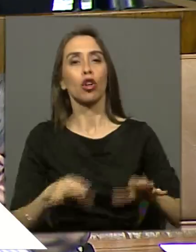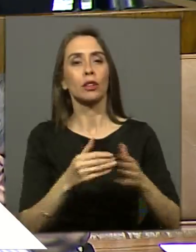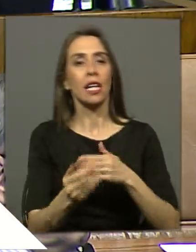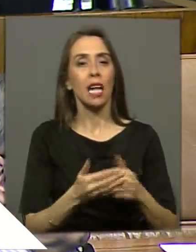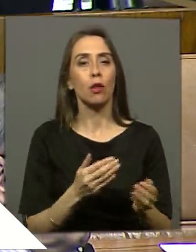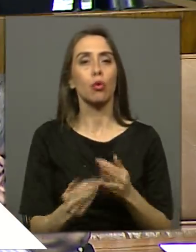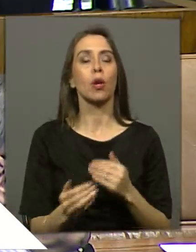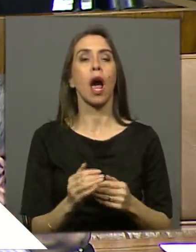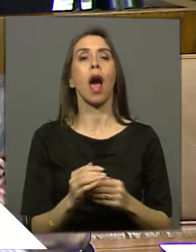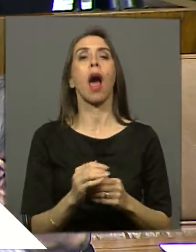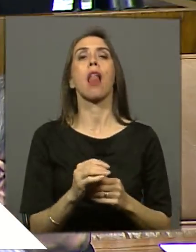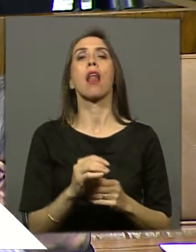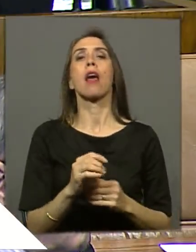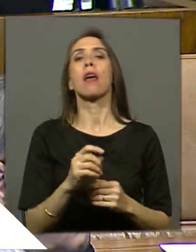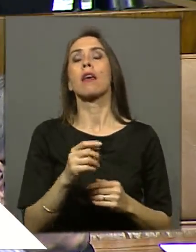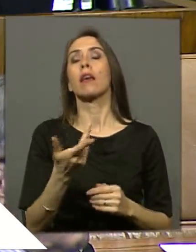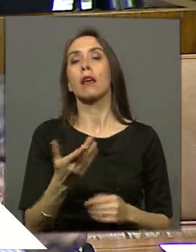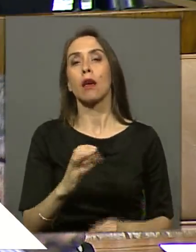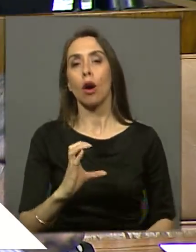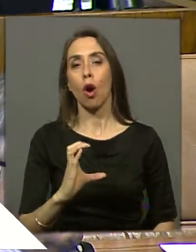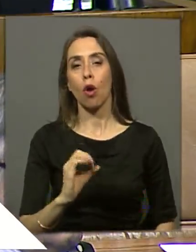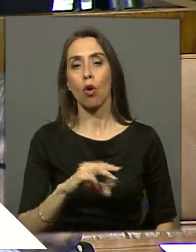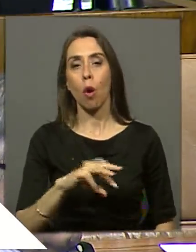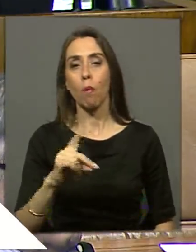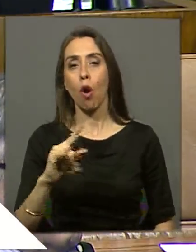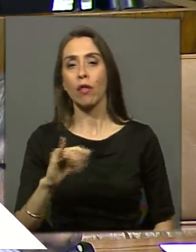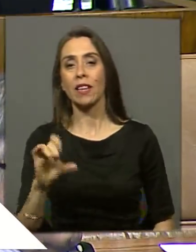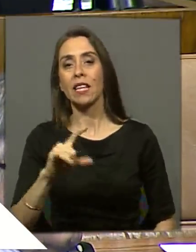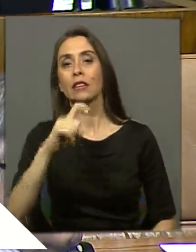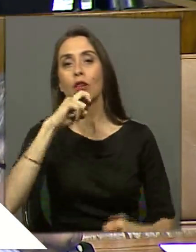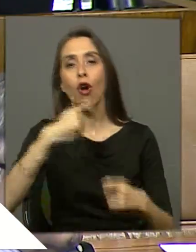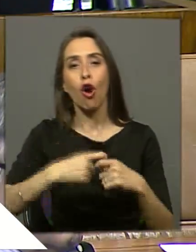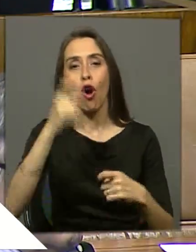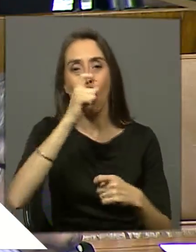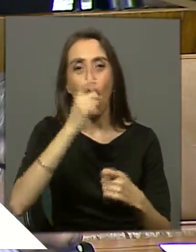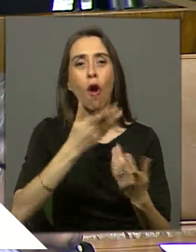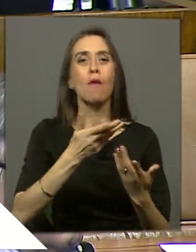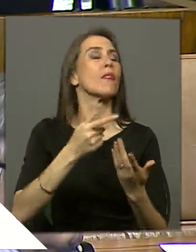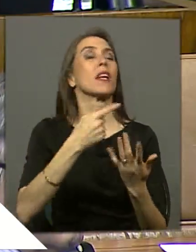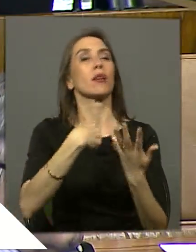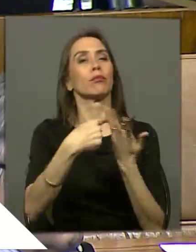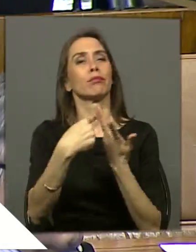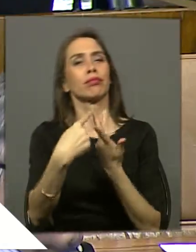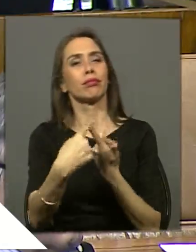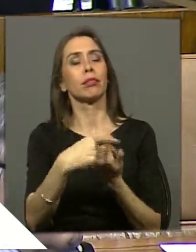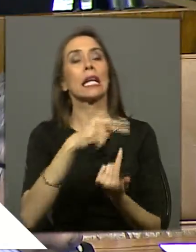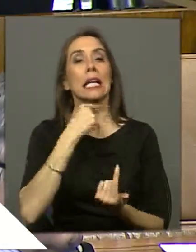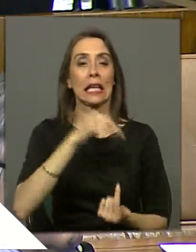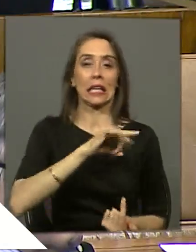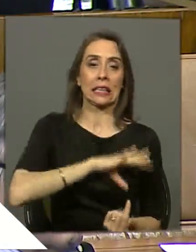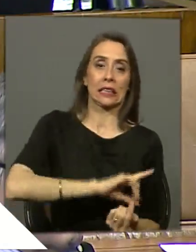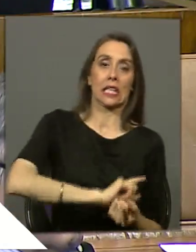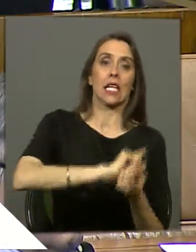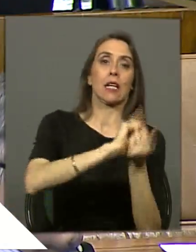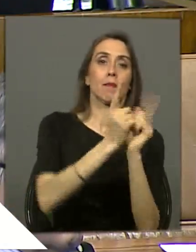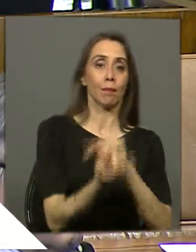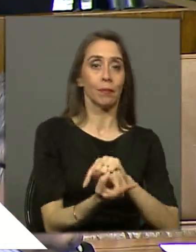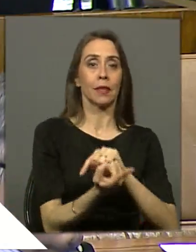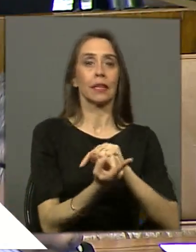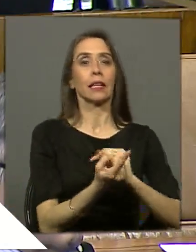commodities y tenemos que ser capaces de ir transitando hacia un país que también exporte servicios